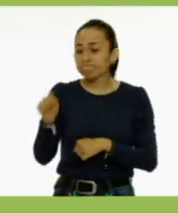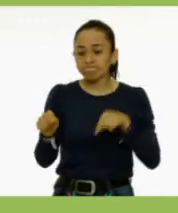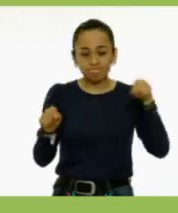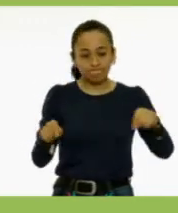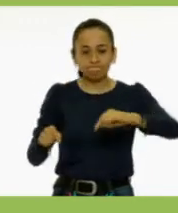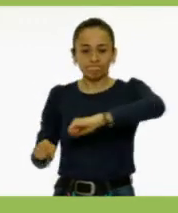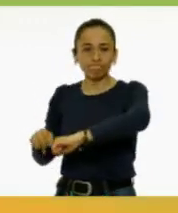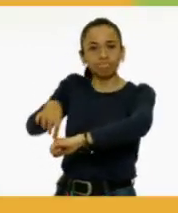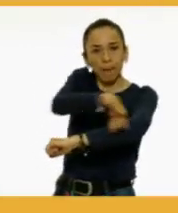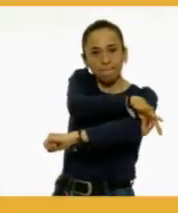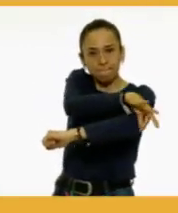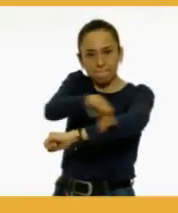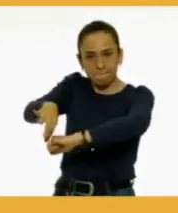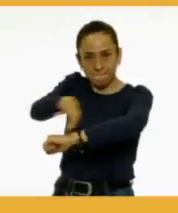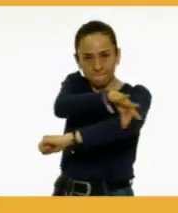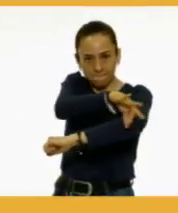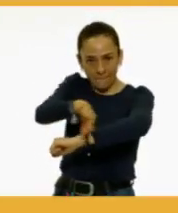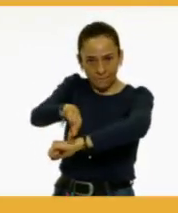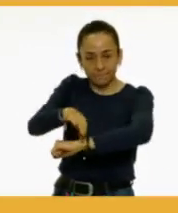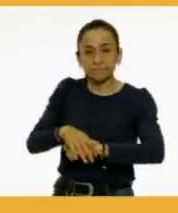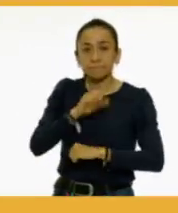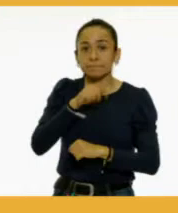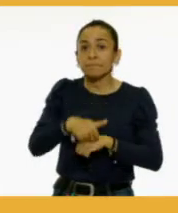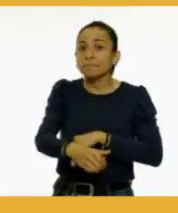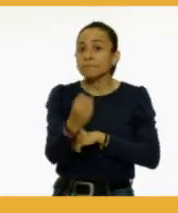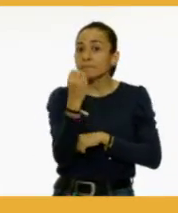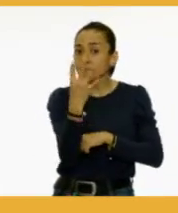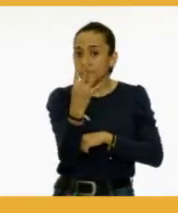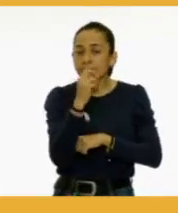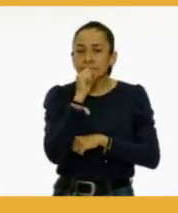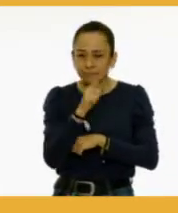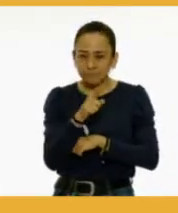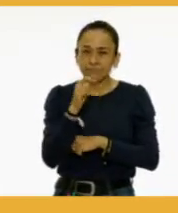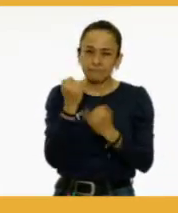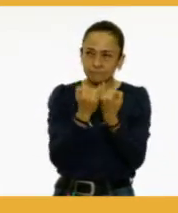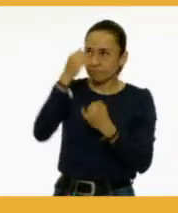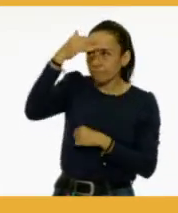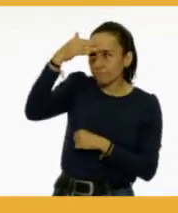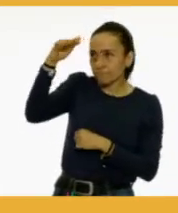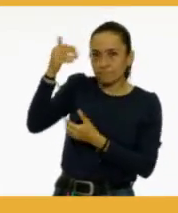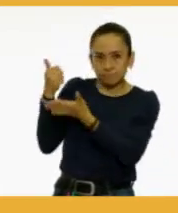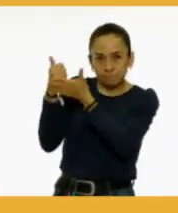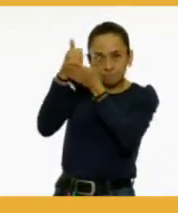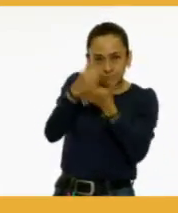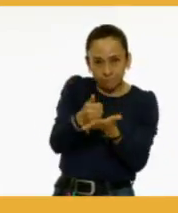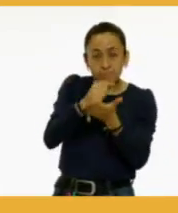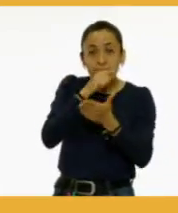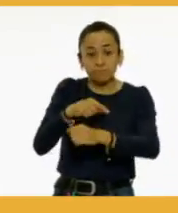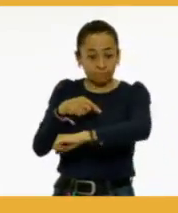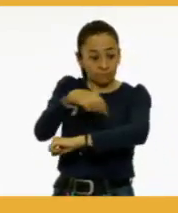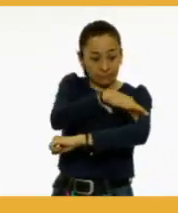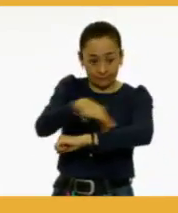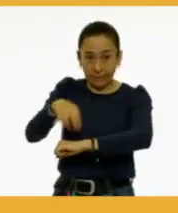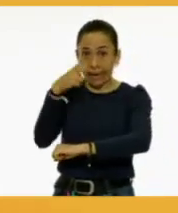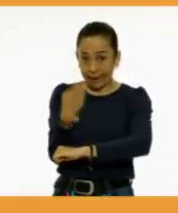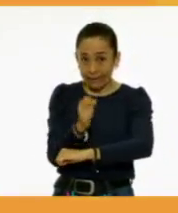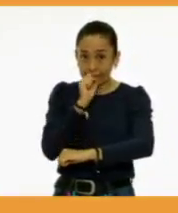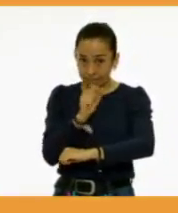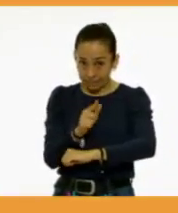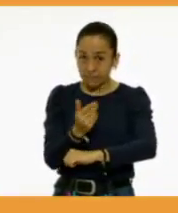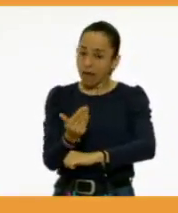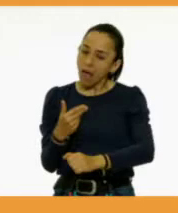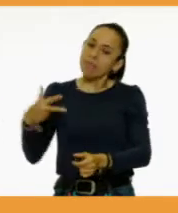horizontal entre los dos puntos. 4. Con ayuda de un adulto, corta sobre la línea horizontal que